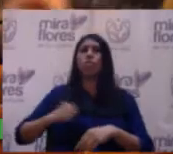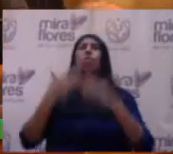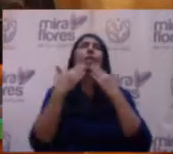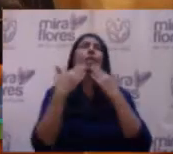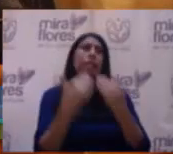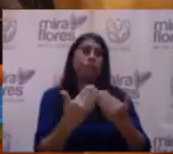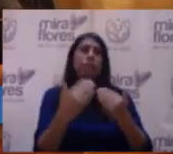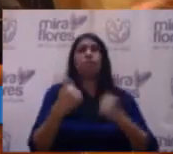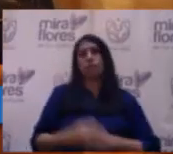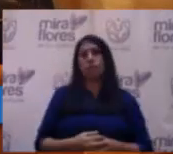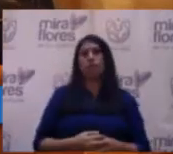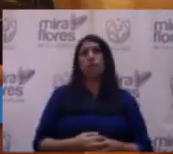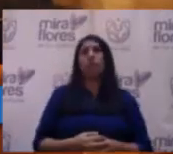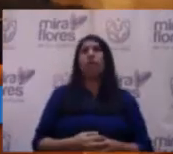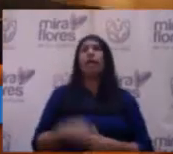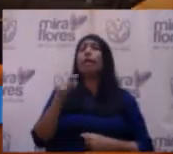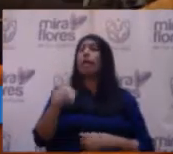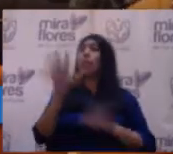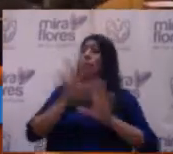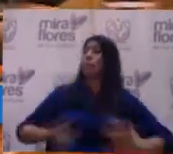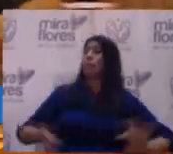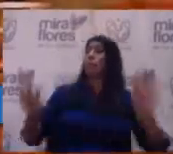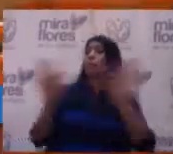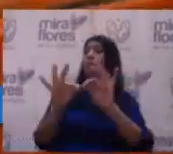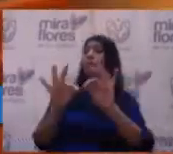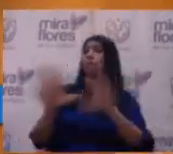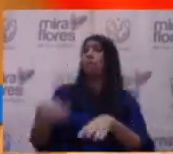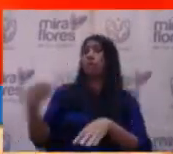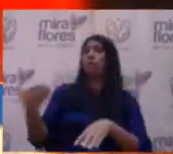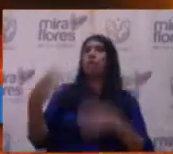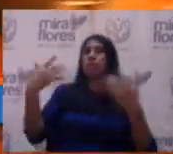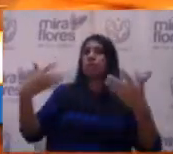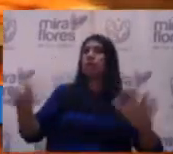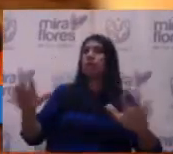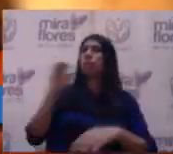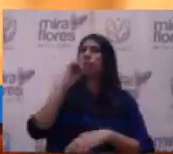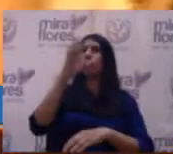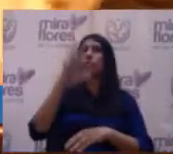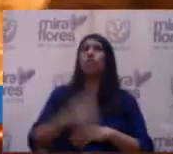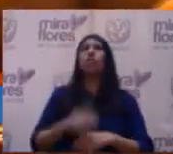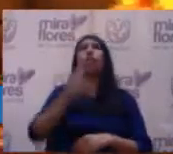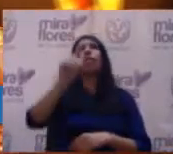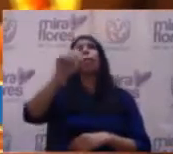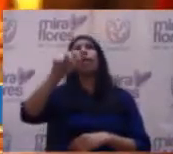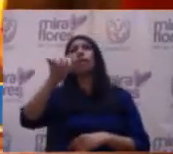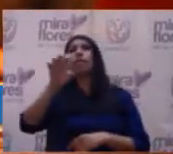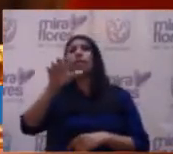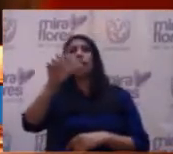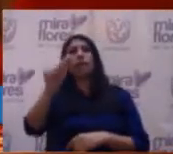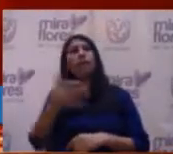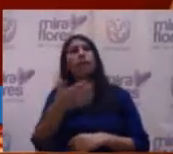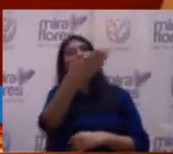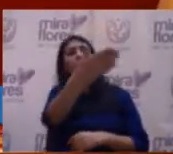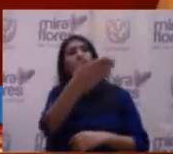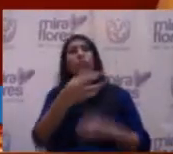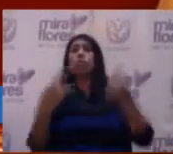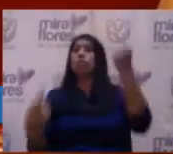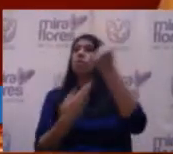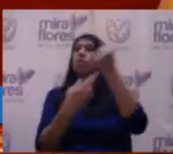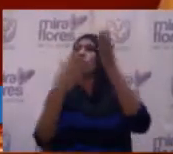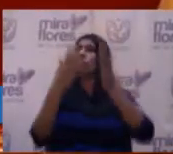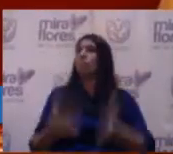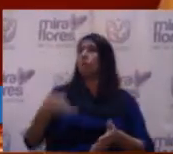Gracias. Muy bien, esto es importante porque, como hemos mencionado, Daniela Lozano es una regidora joven, es una regidora que